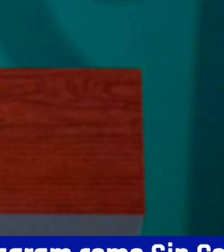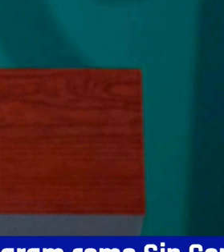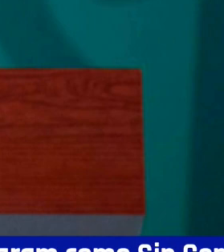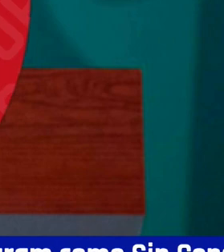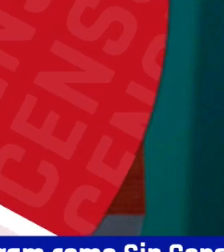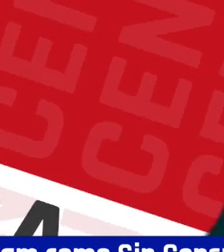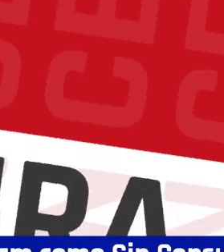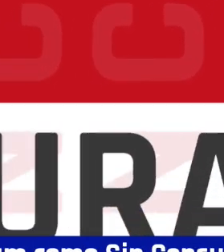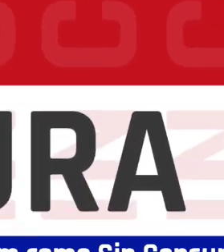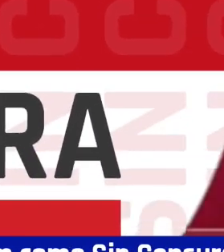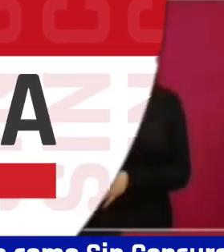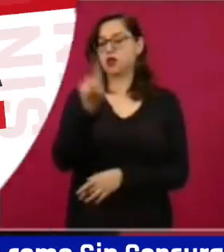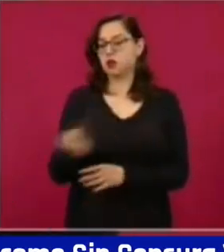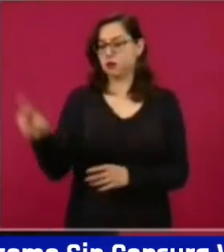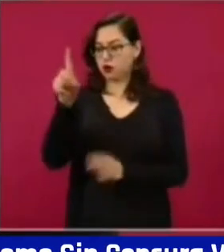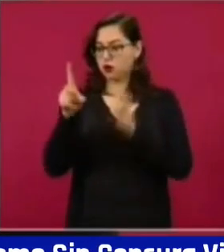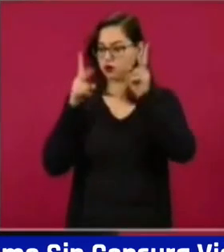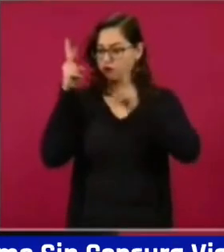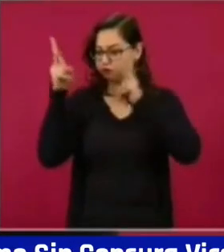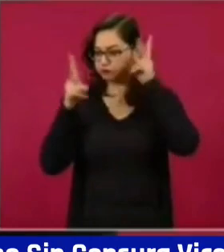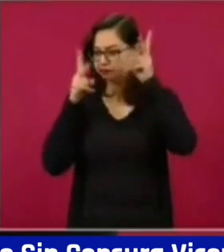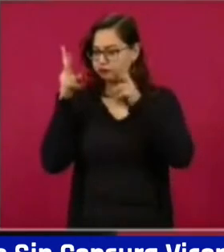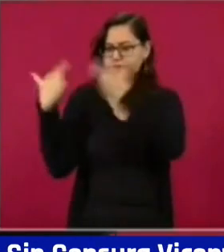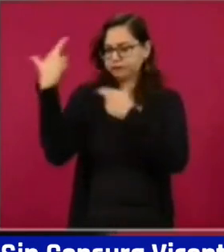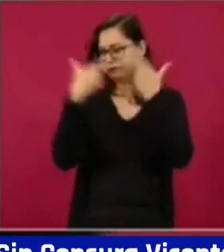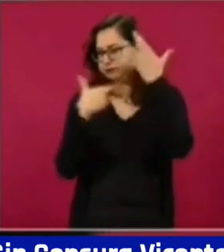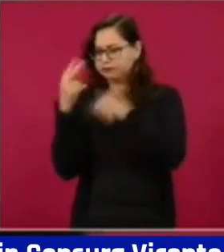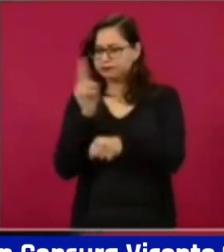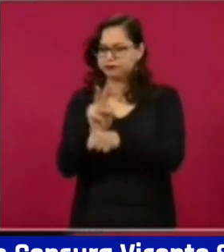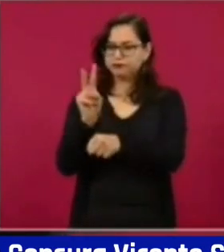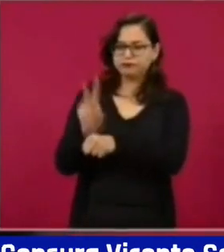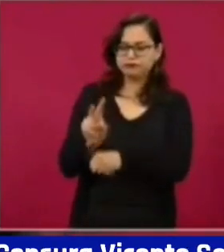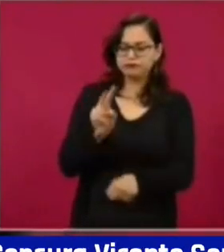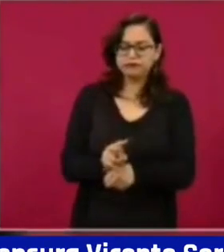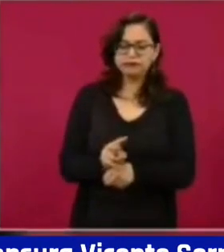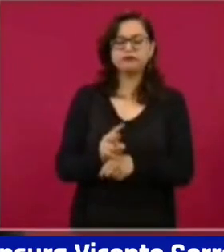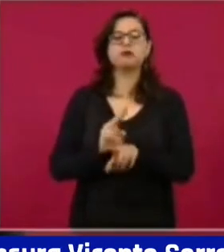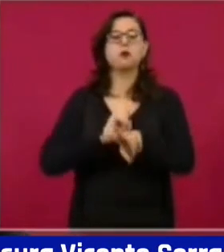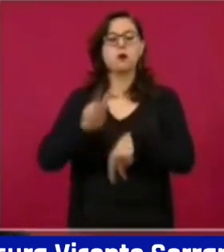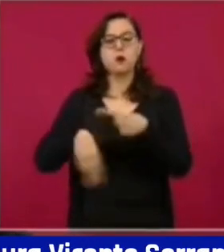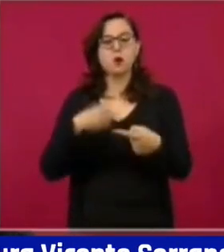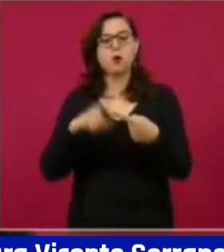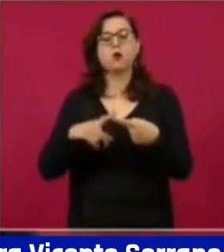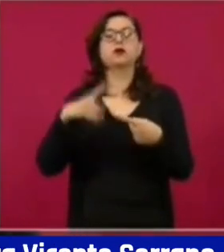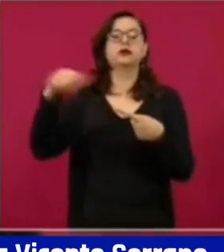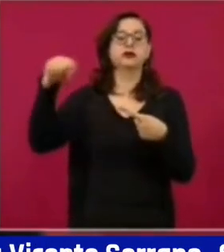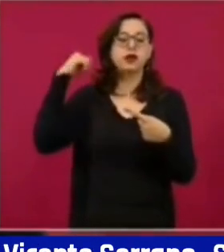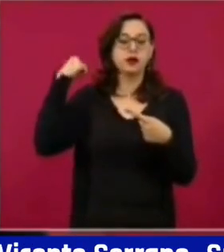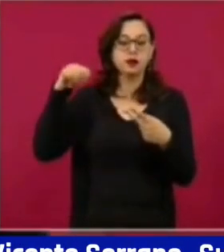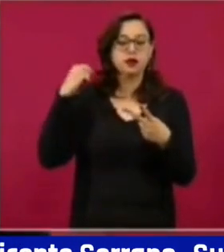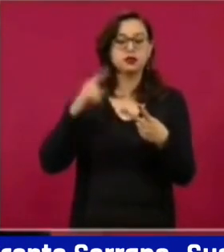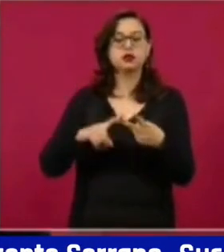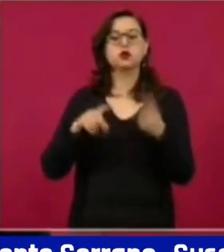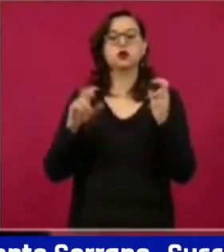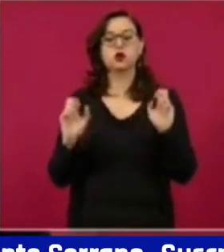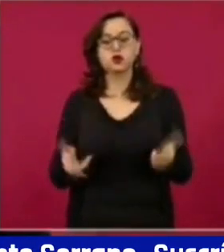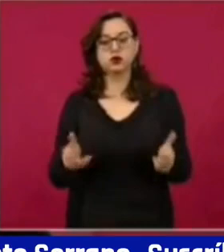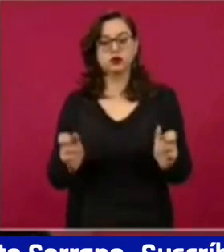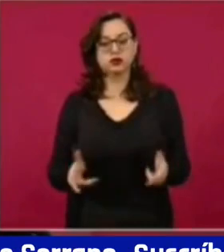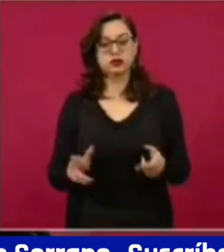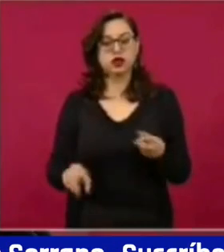El domingo vamos a estar en Tabasco, en Chiapas,